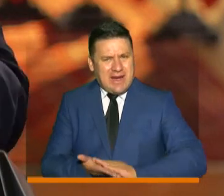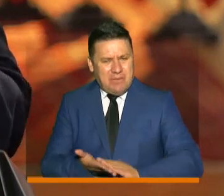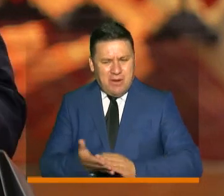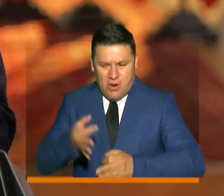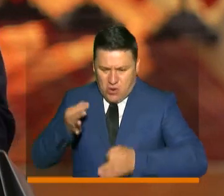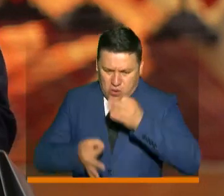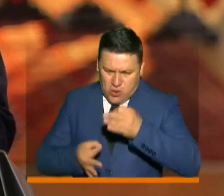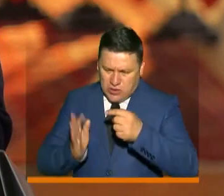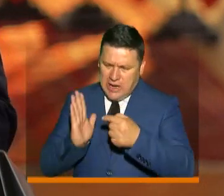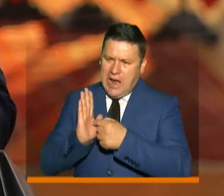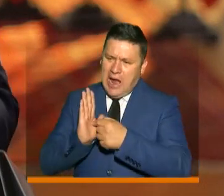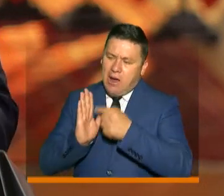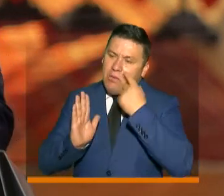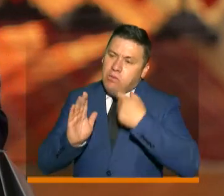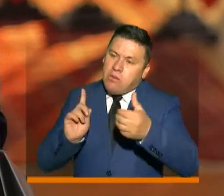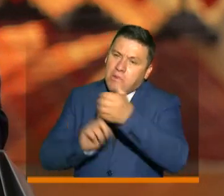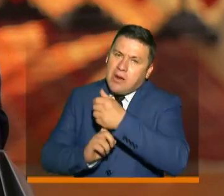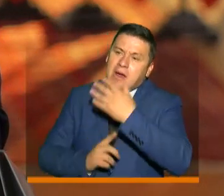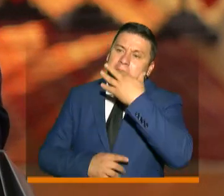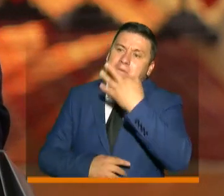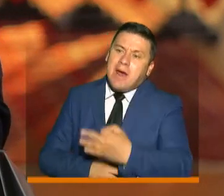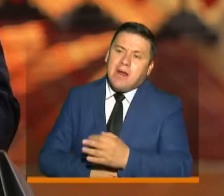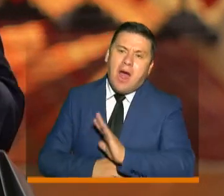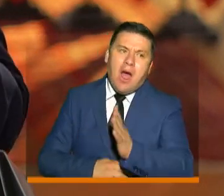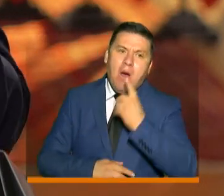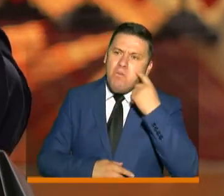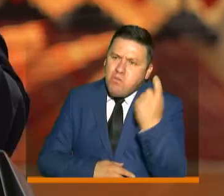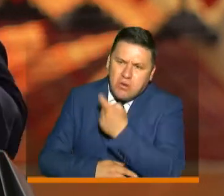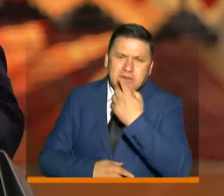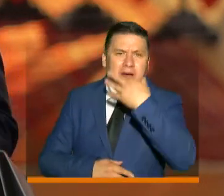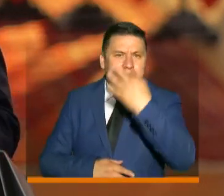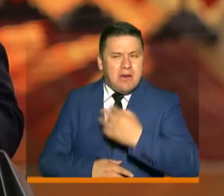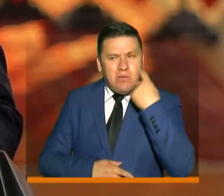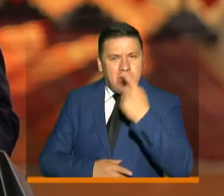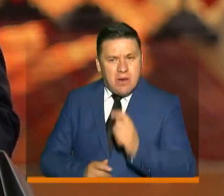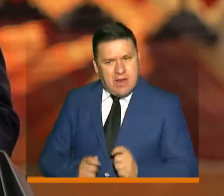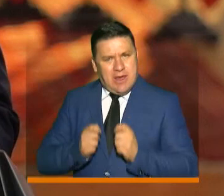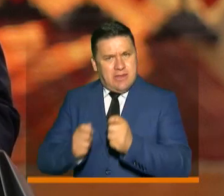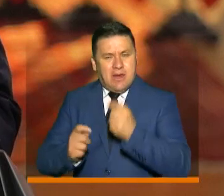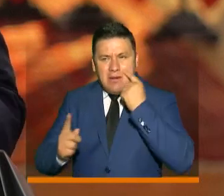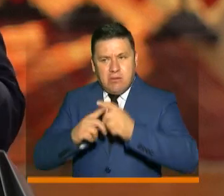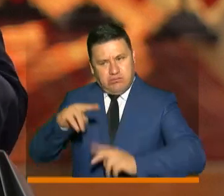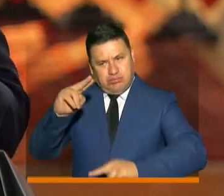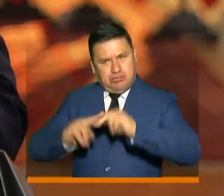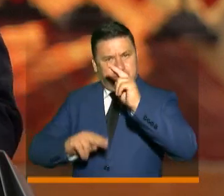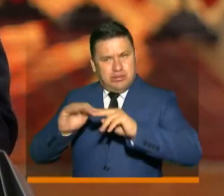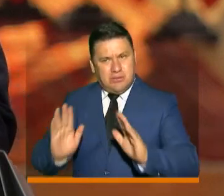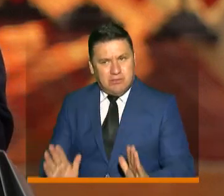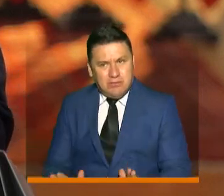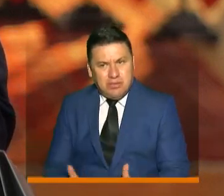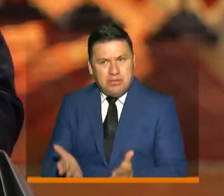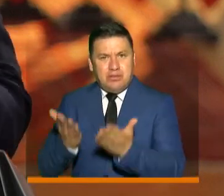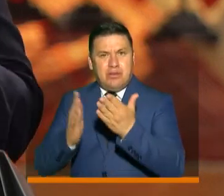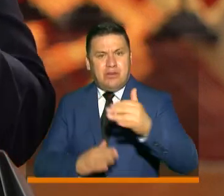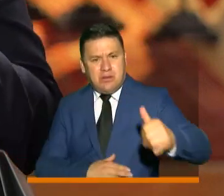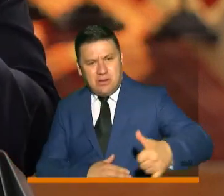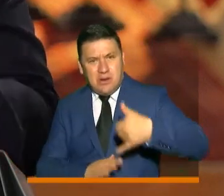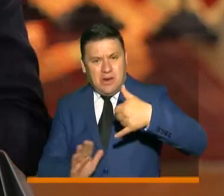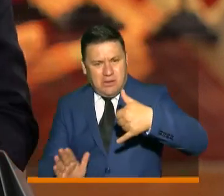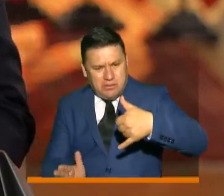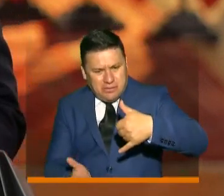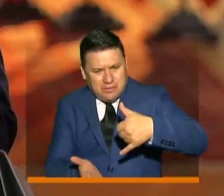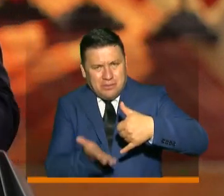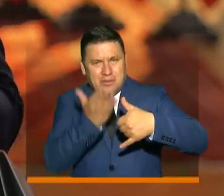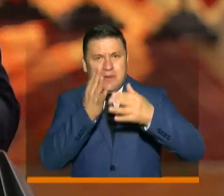que no renuncia a encontrar la verdad que realmente contribuye a edificar una colombia donde el